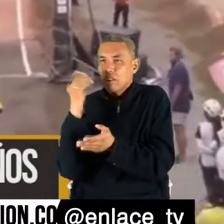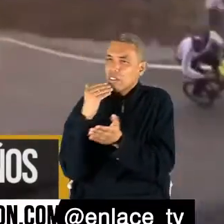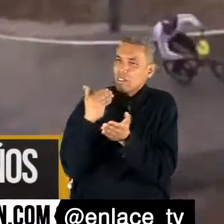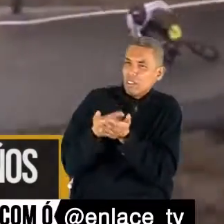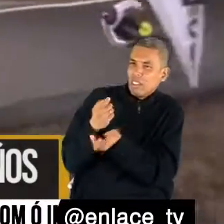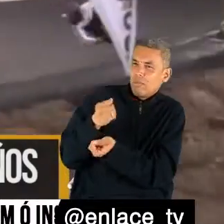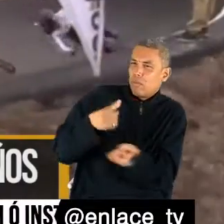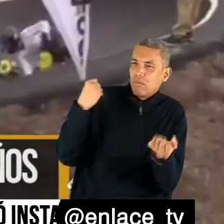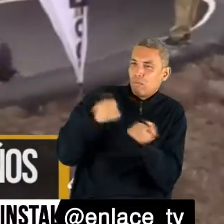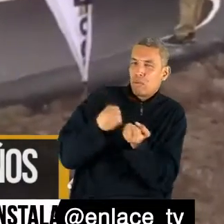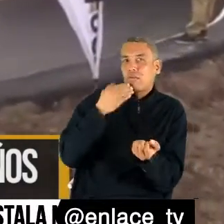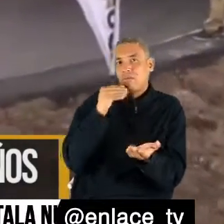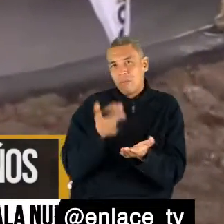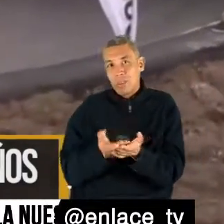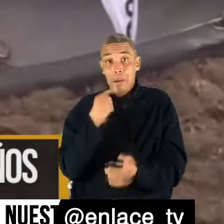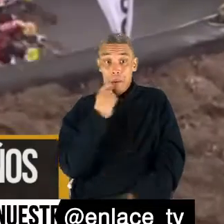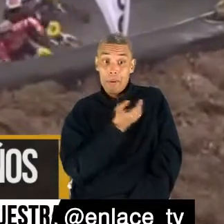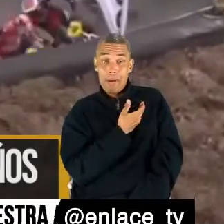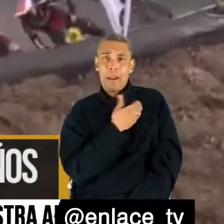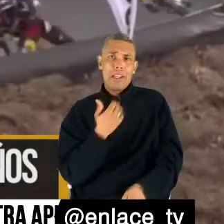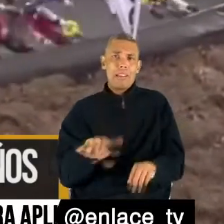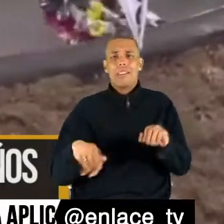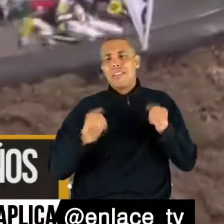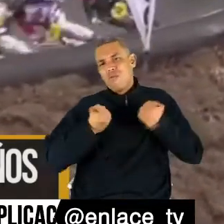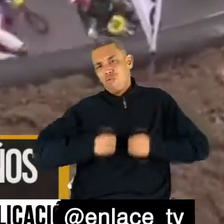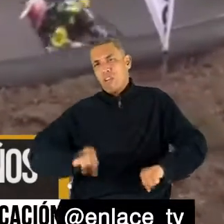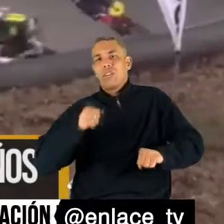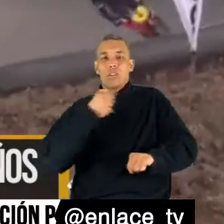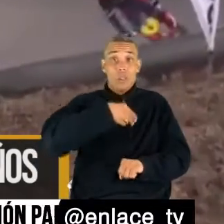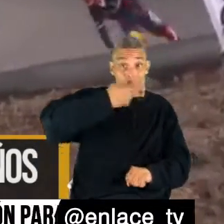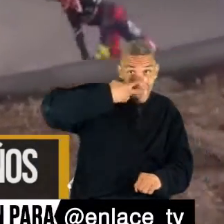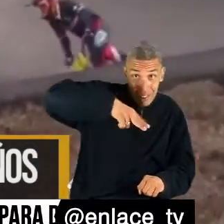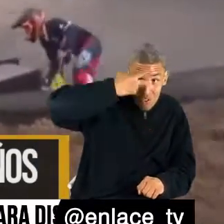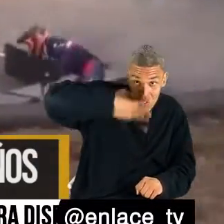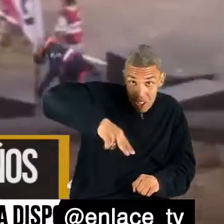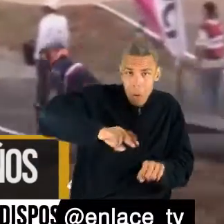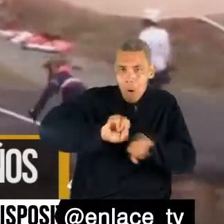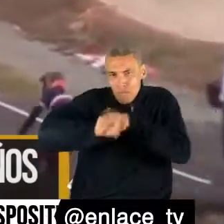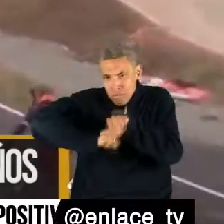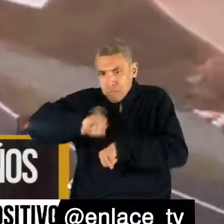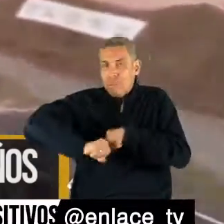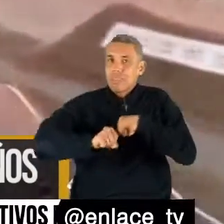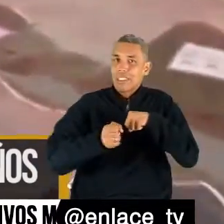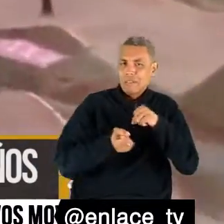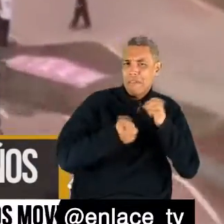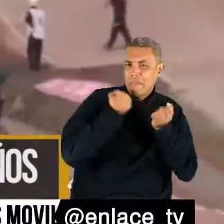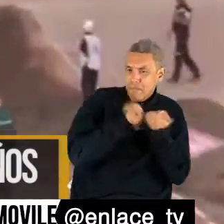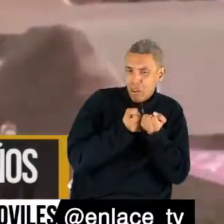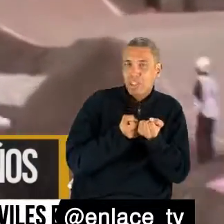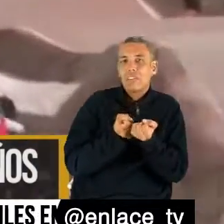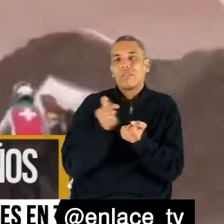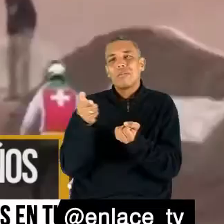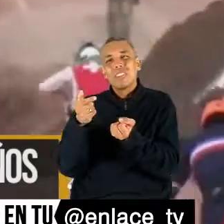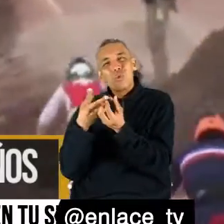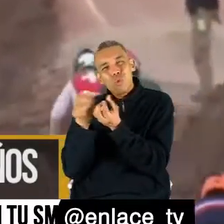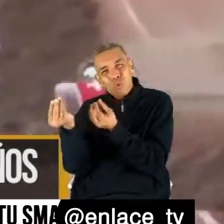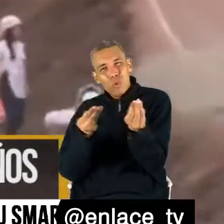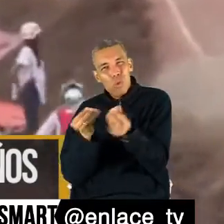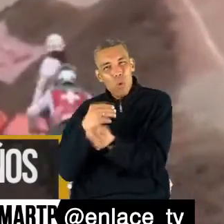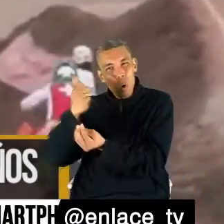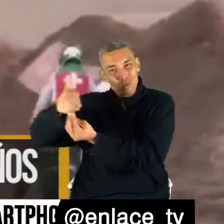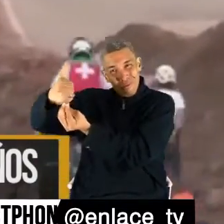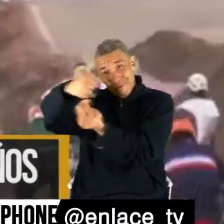ese sacrificio que hacen los padres de familia, apoyando a sus hijos, sacrificio que hacen los deportistas, los entrenadores. Y eso es